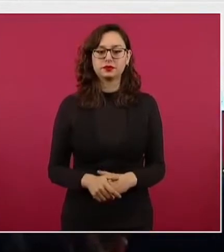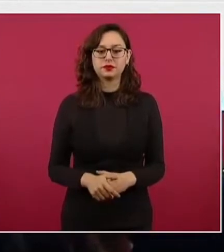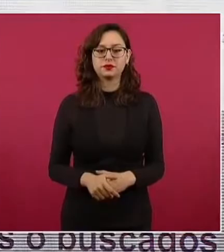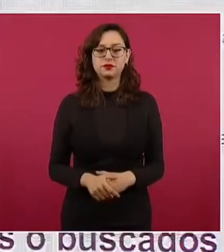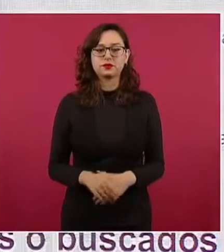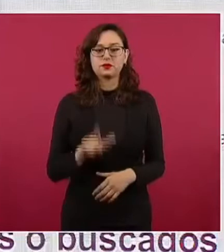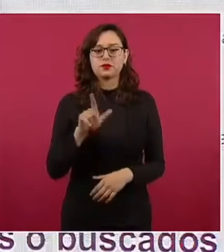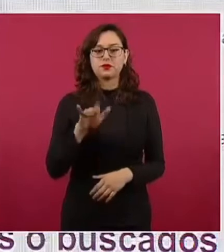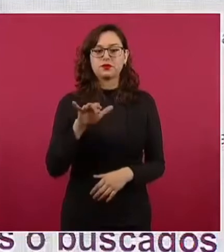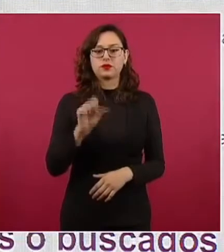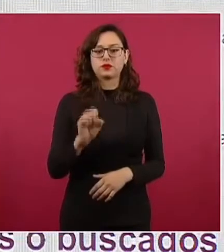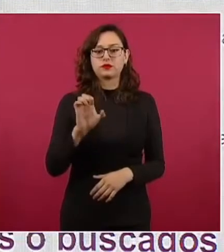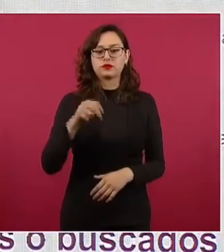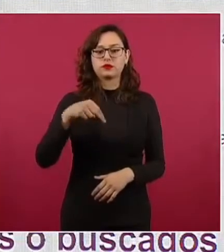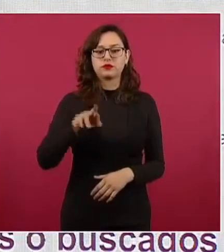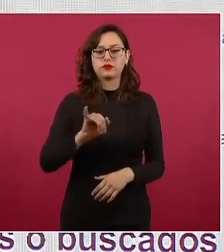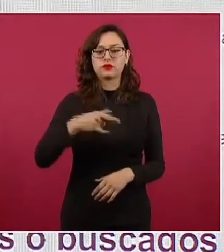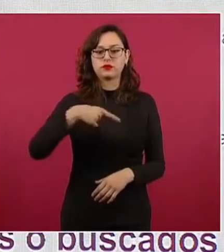Luis Enrique Ramírez Ramos,